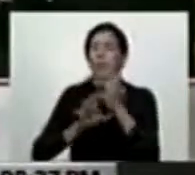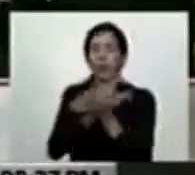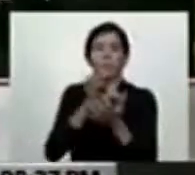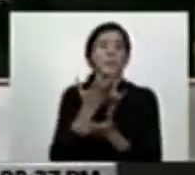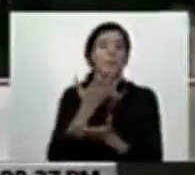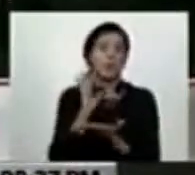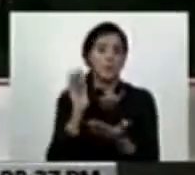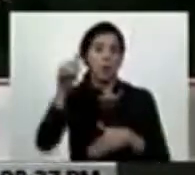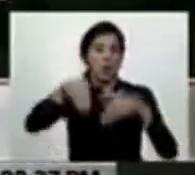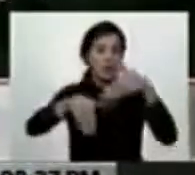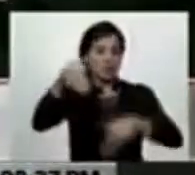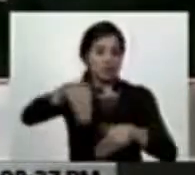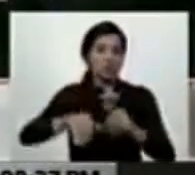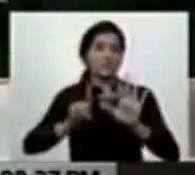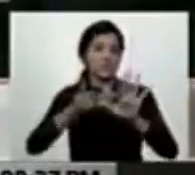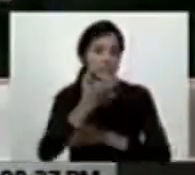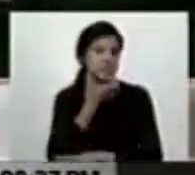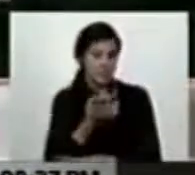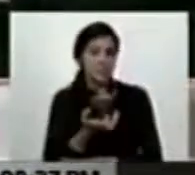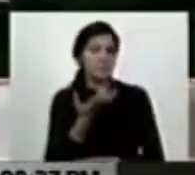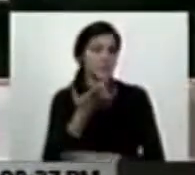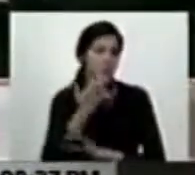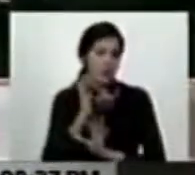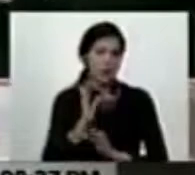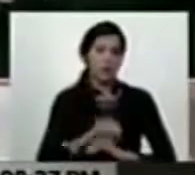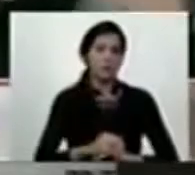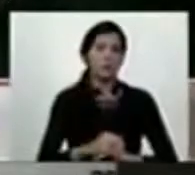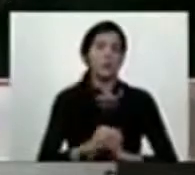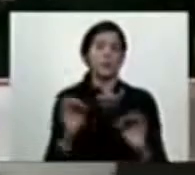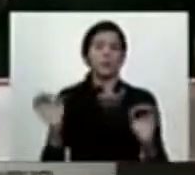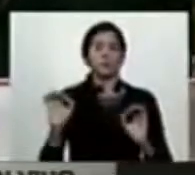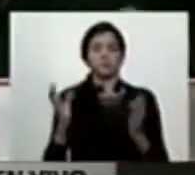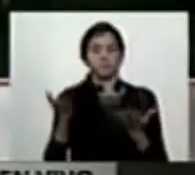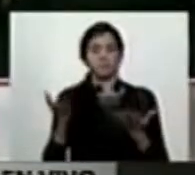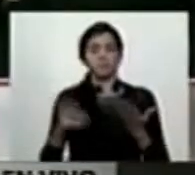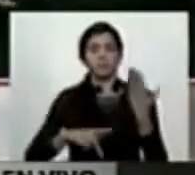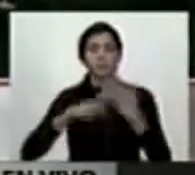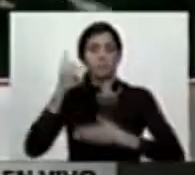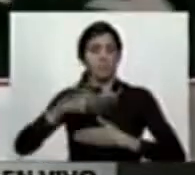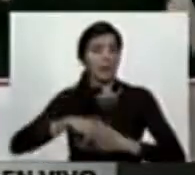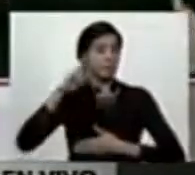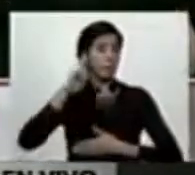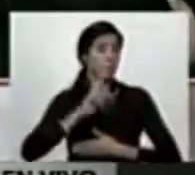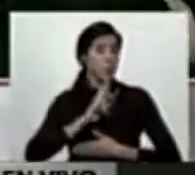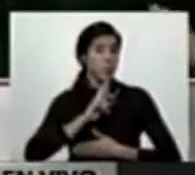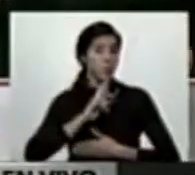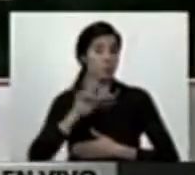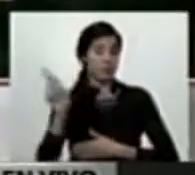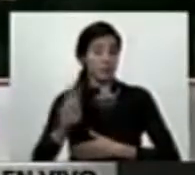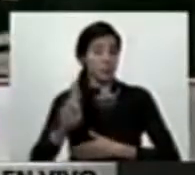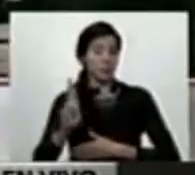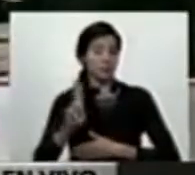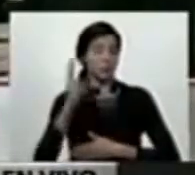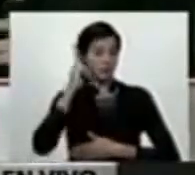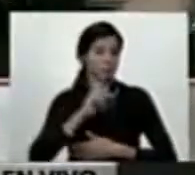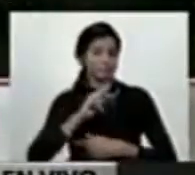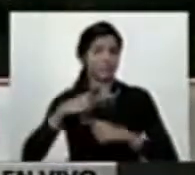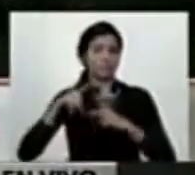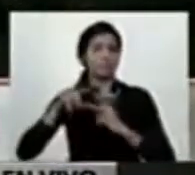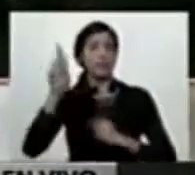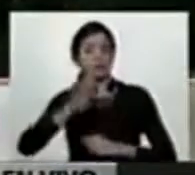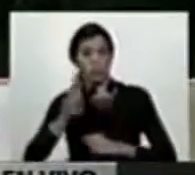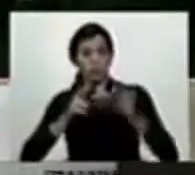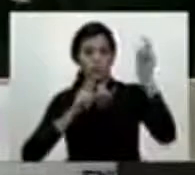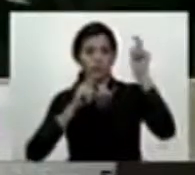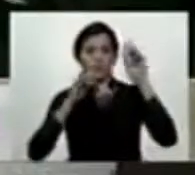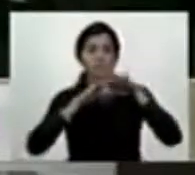en las elecciones del 6 de diciembre pasado. Como Plan República desplegó más de 20.000 hombres y mujeres, y además de las